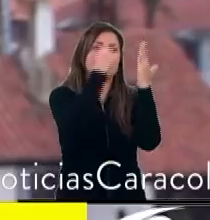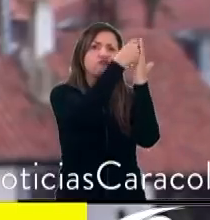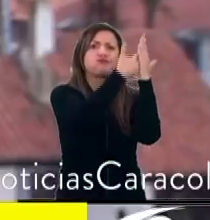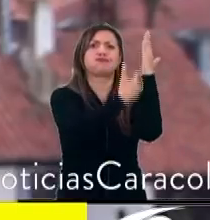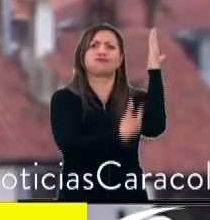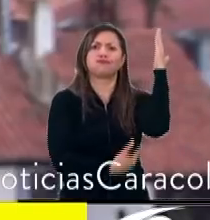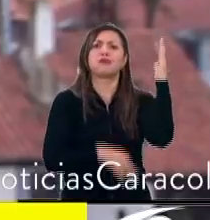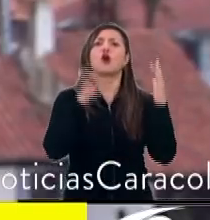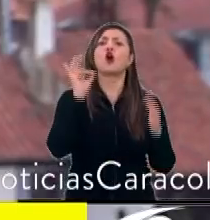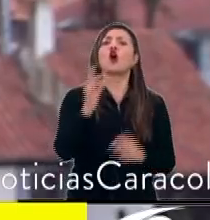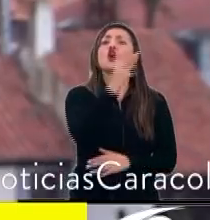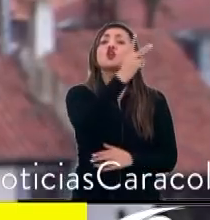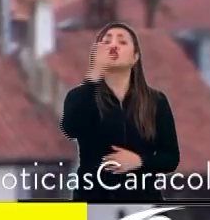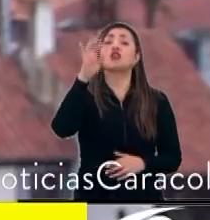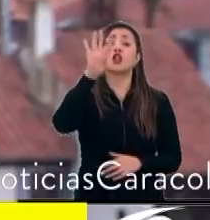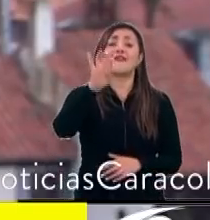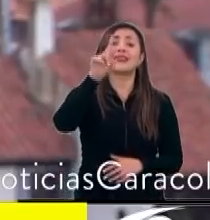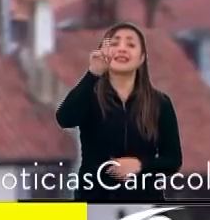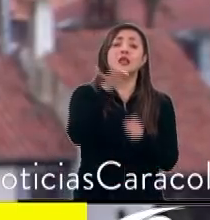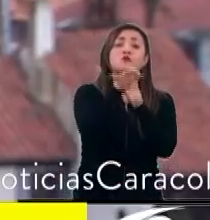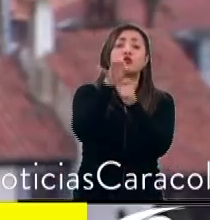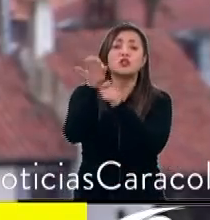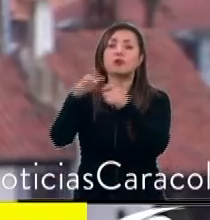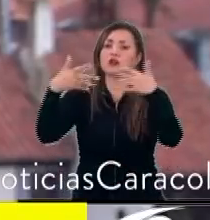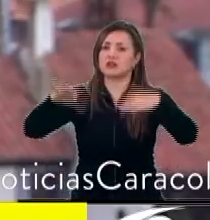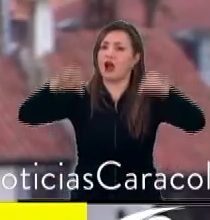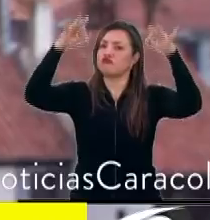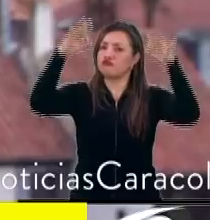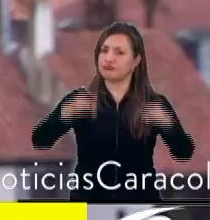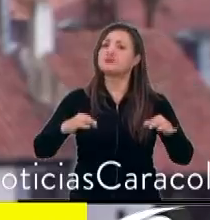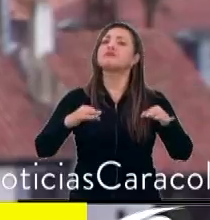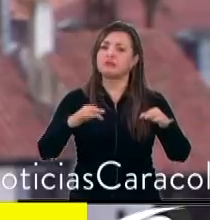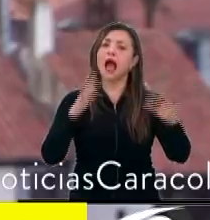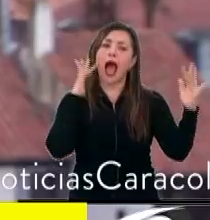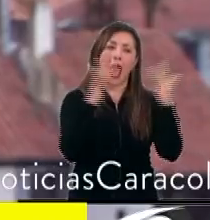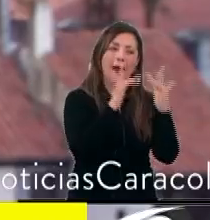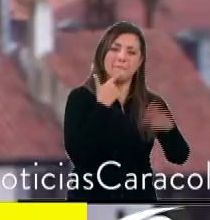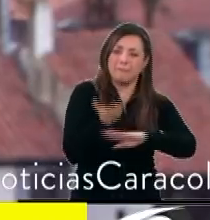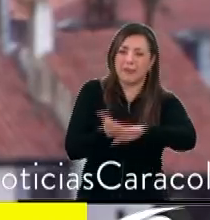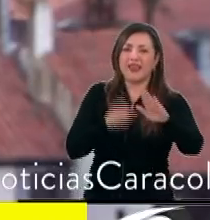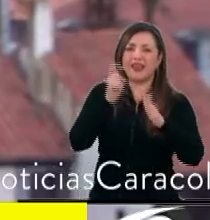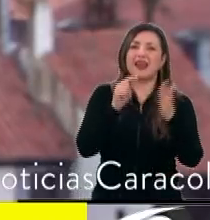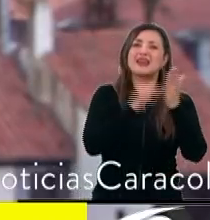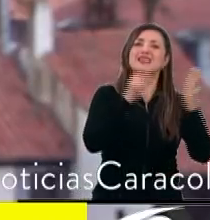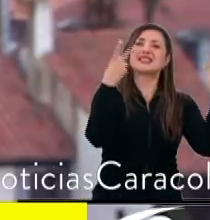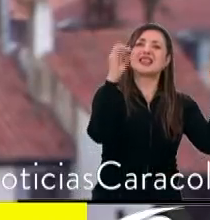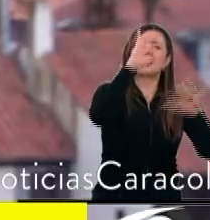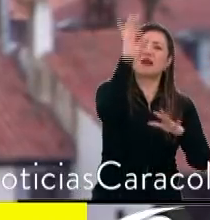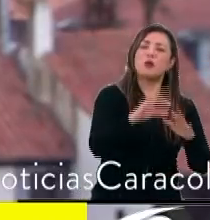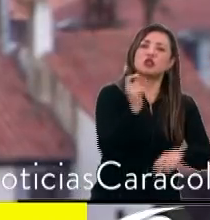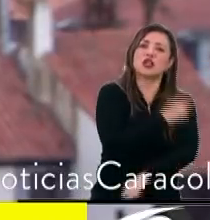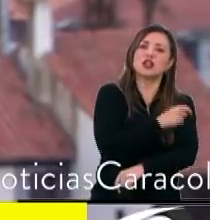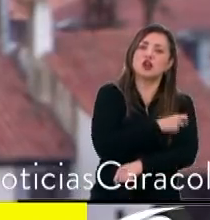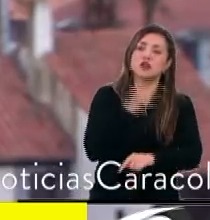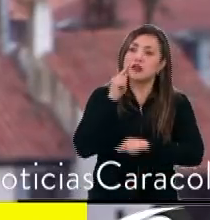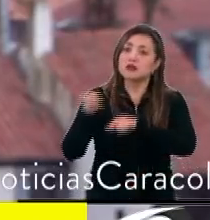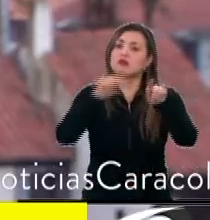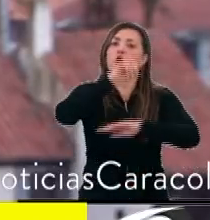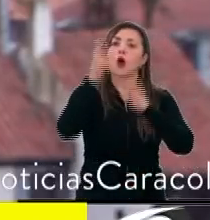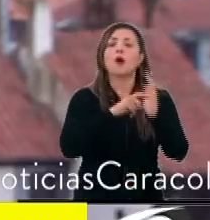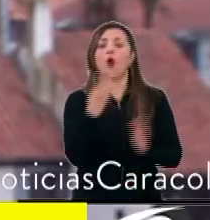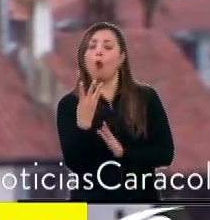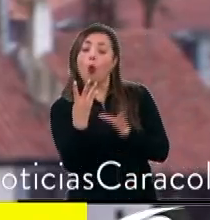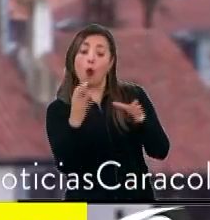son 296 municipios que ya cumplen con estos dos requisitos, el 70% de la población vacunada con esquemas completos y